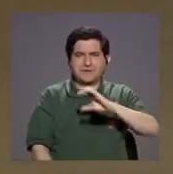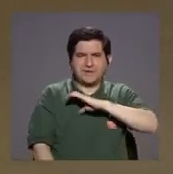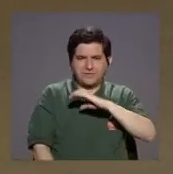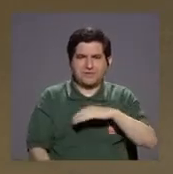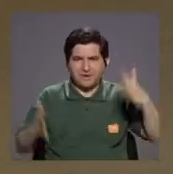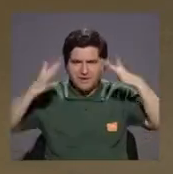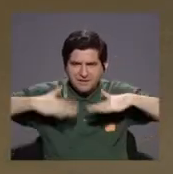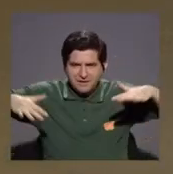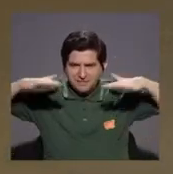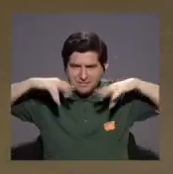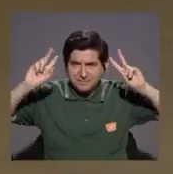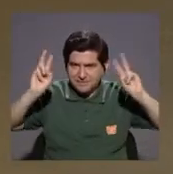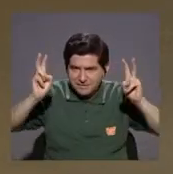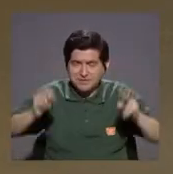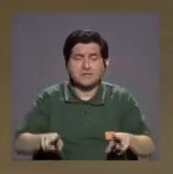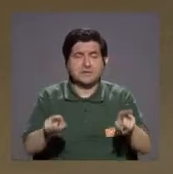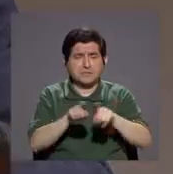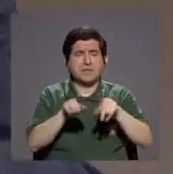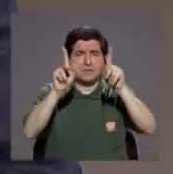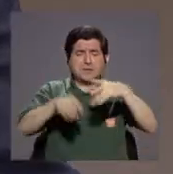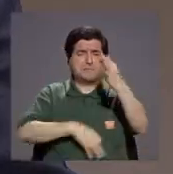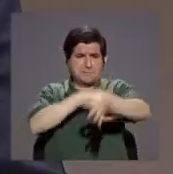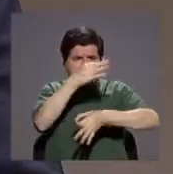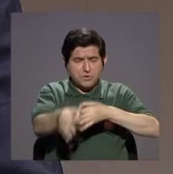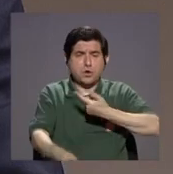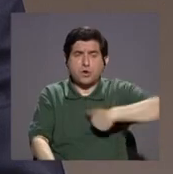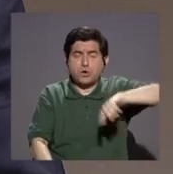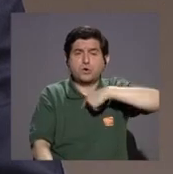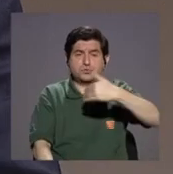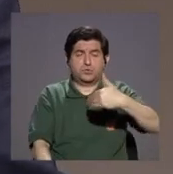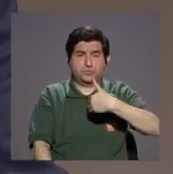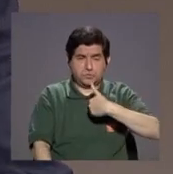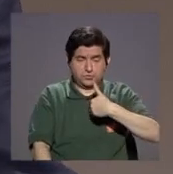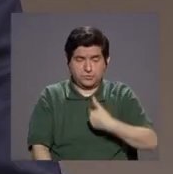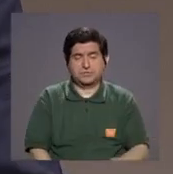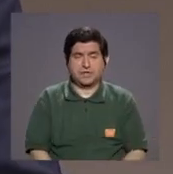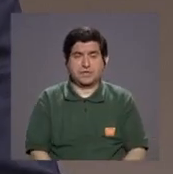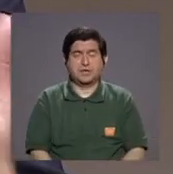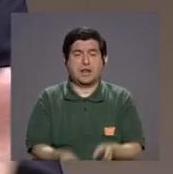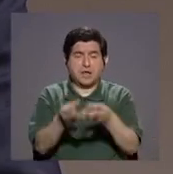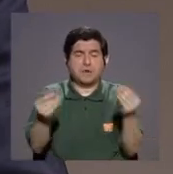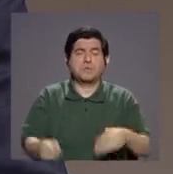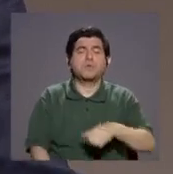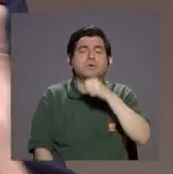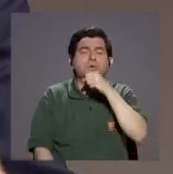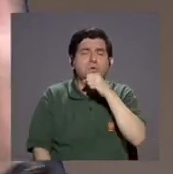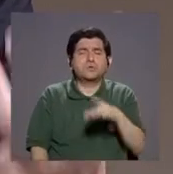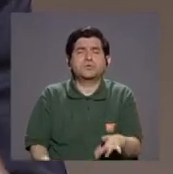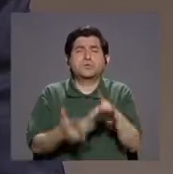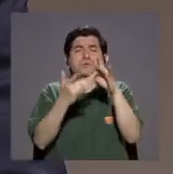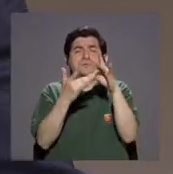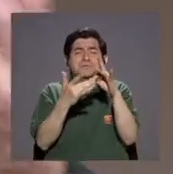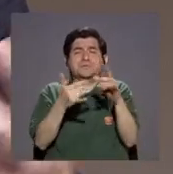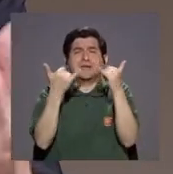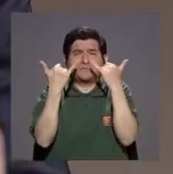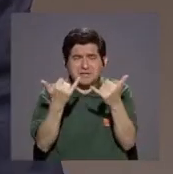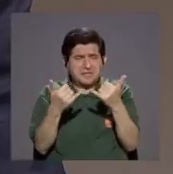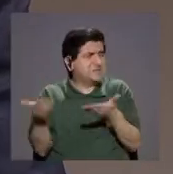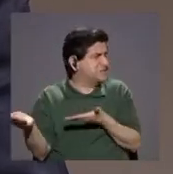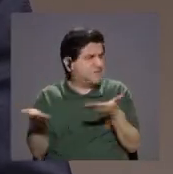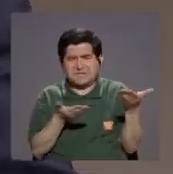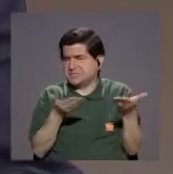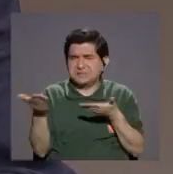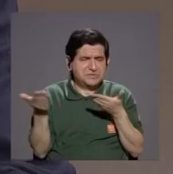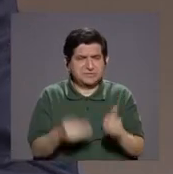y cuando alguien quiere sustituirlo nosotros recibimos el producto viejo sobre todo un viejo ya obsoleto